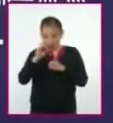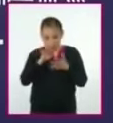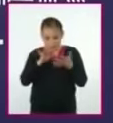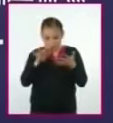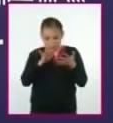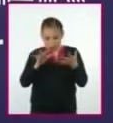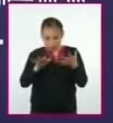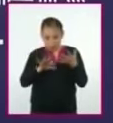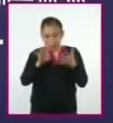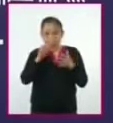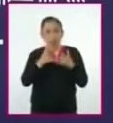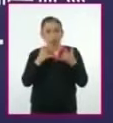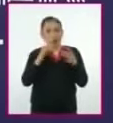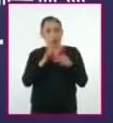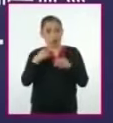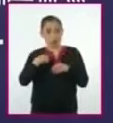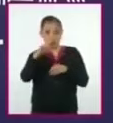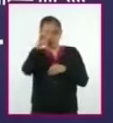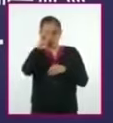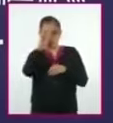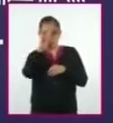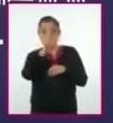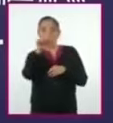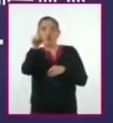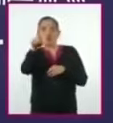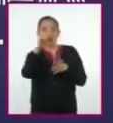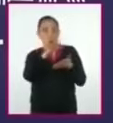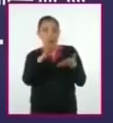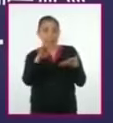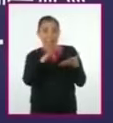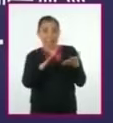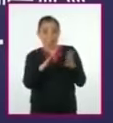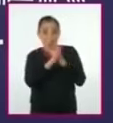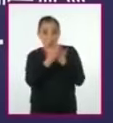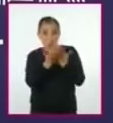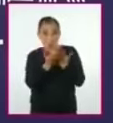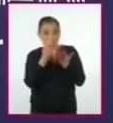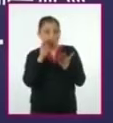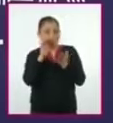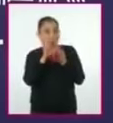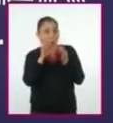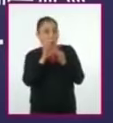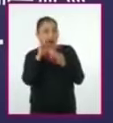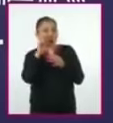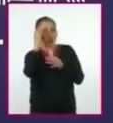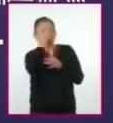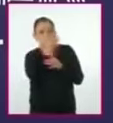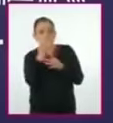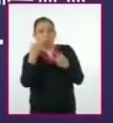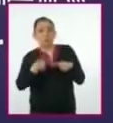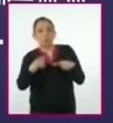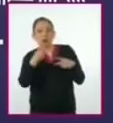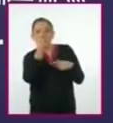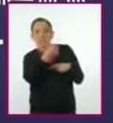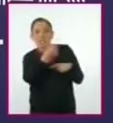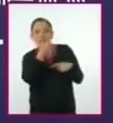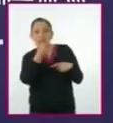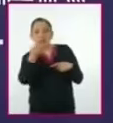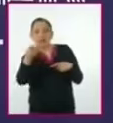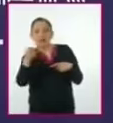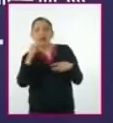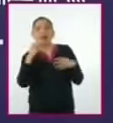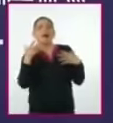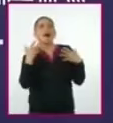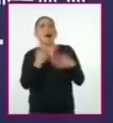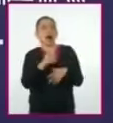cuento. Por eso te propongo, cada que leas un cuento, analiza sus personajes. Así, verás